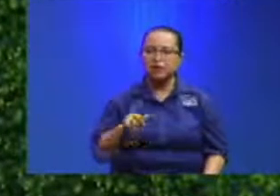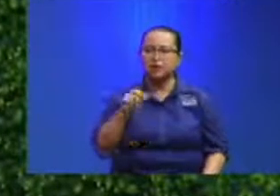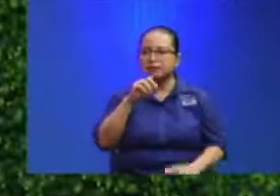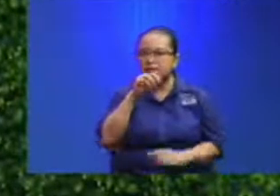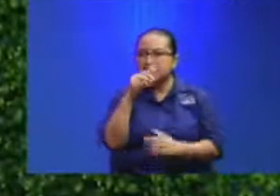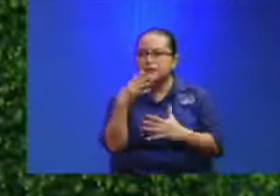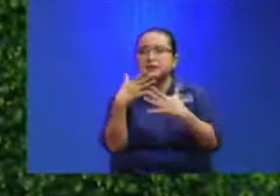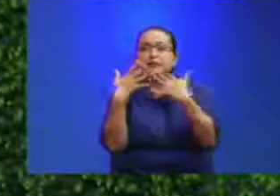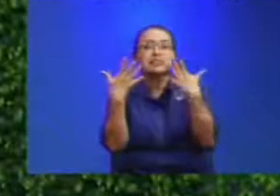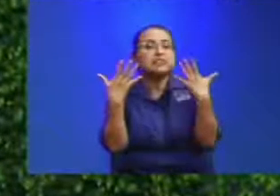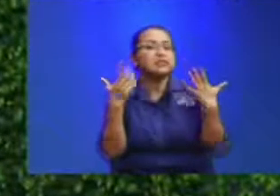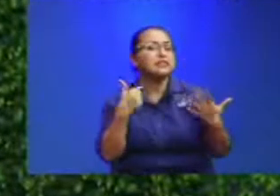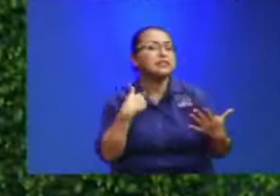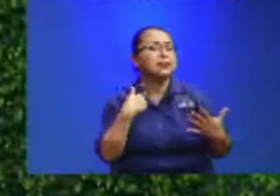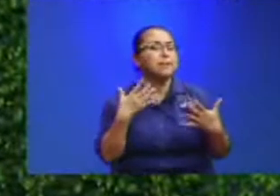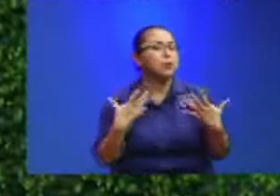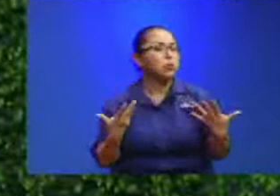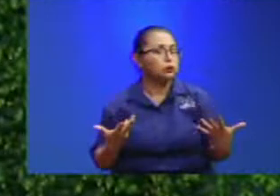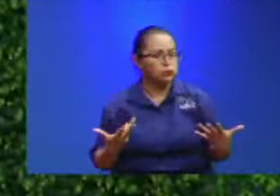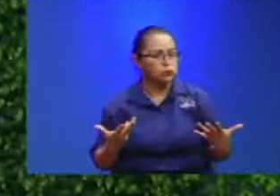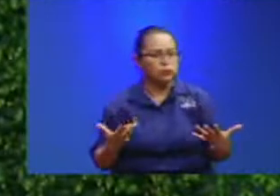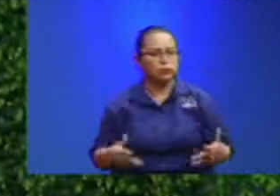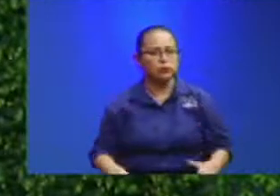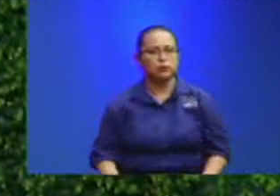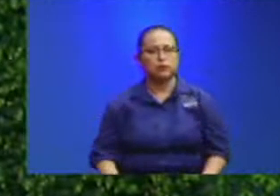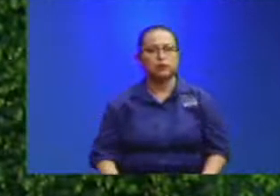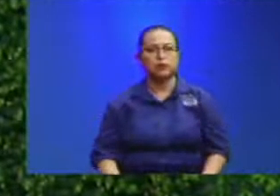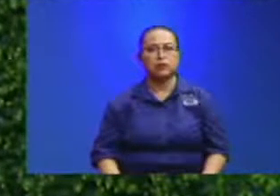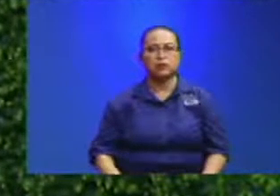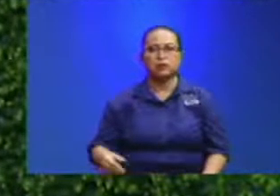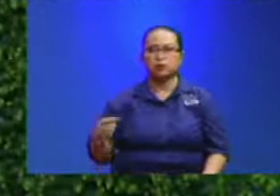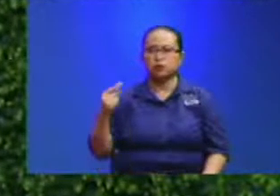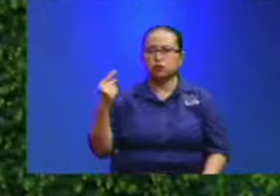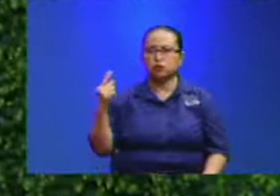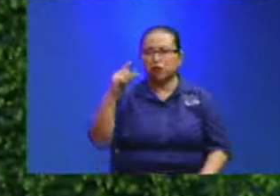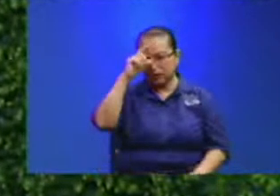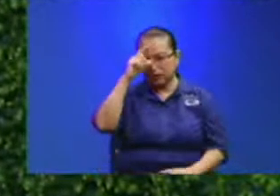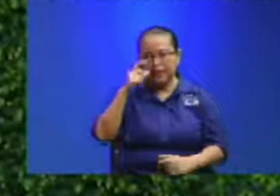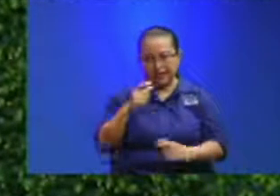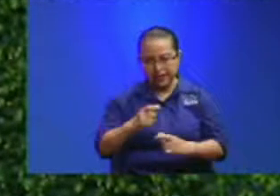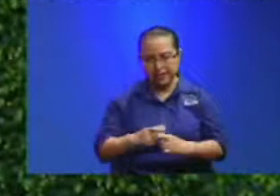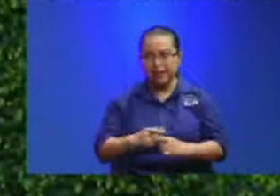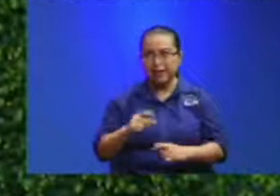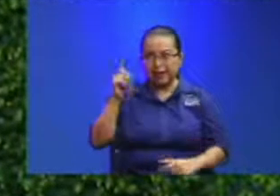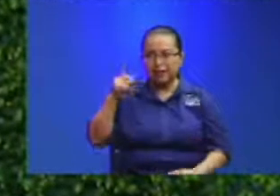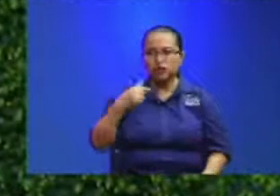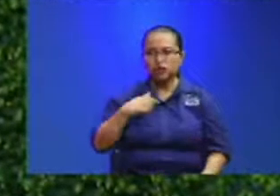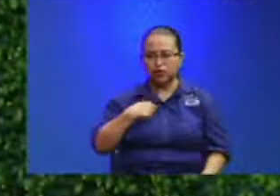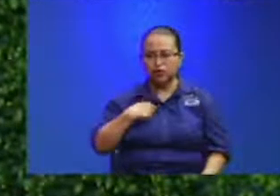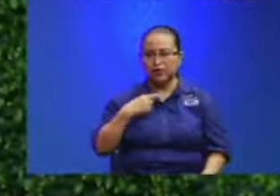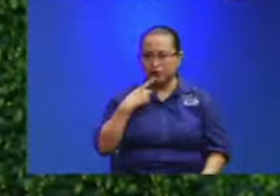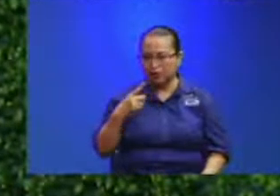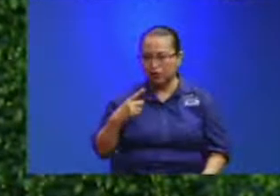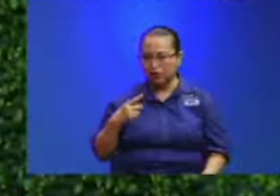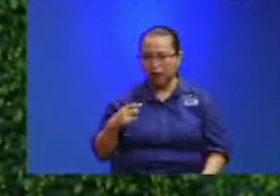porque dios no le llama amigo a cualquiera sólo a los que creen en él y le creen bien